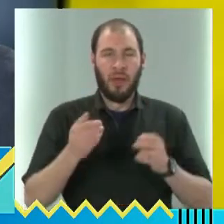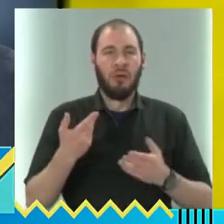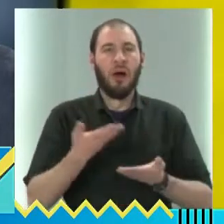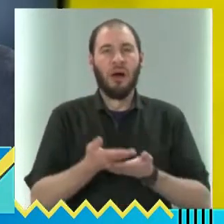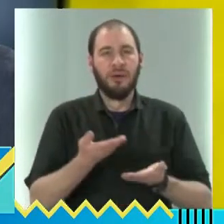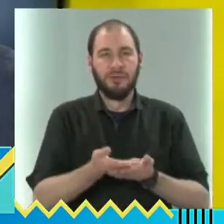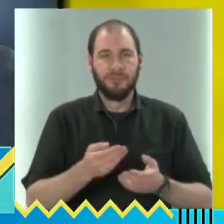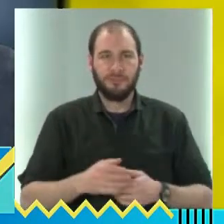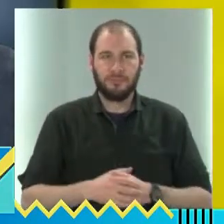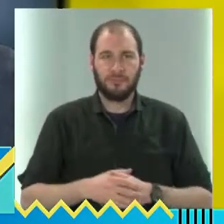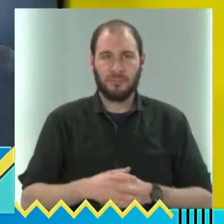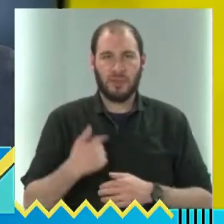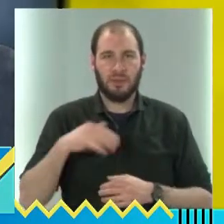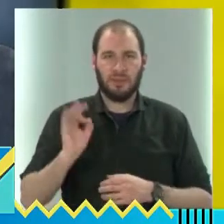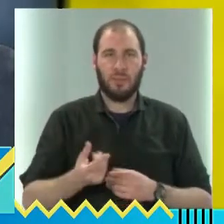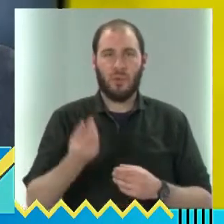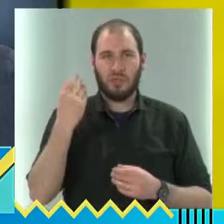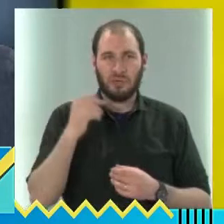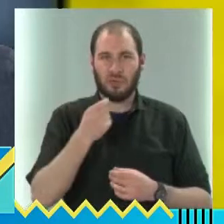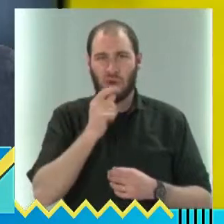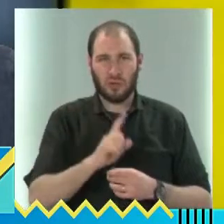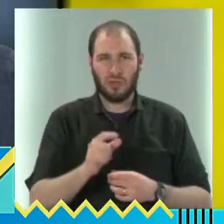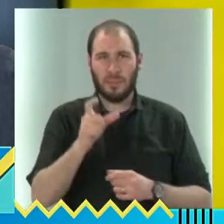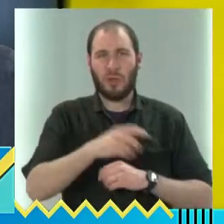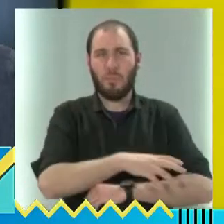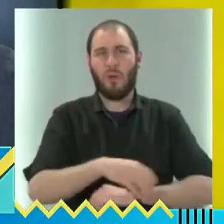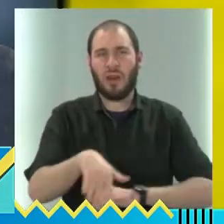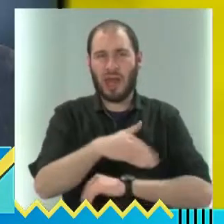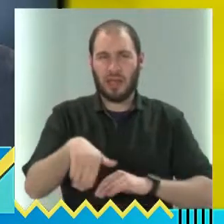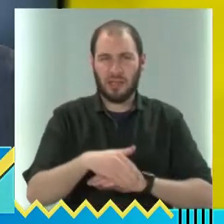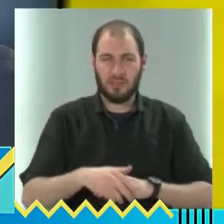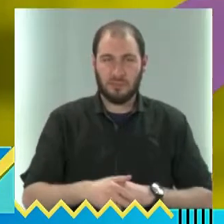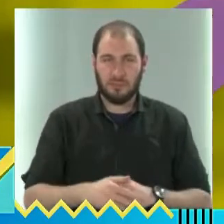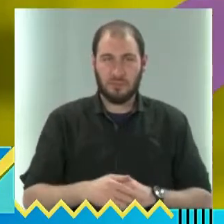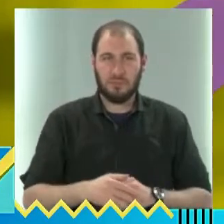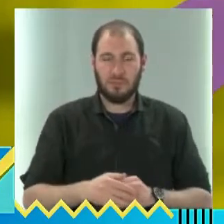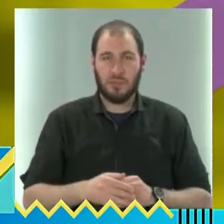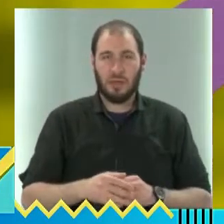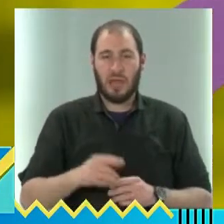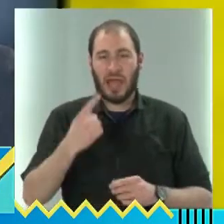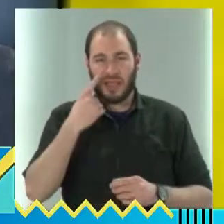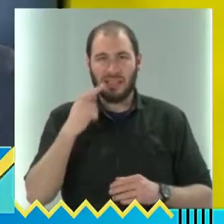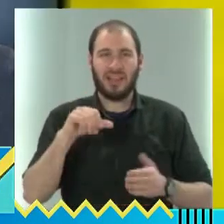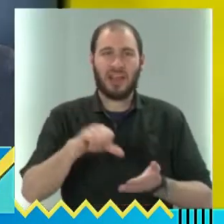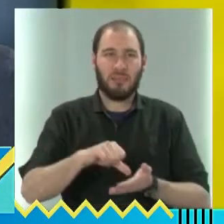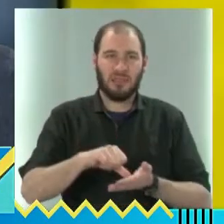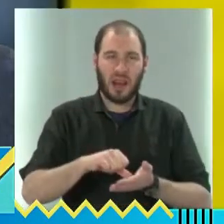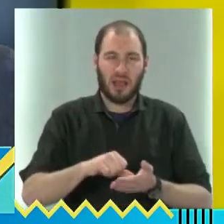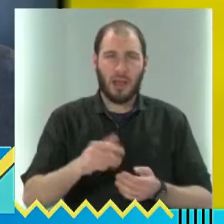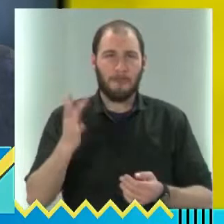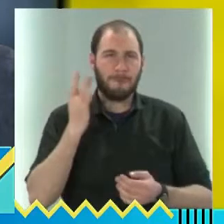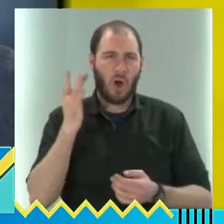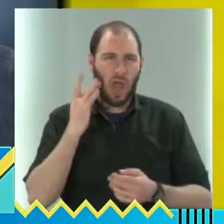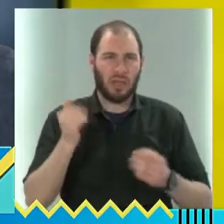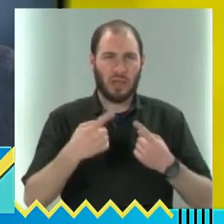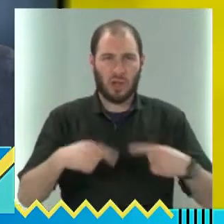mendicidad, yo sé que muchas veces no nos gusta tener pobres en la calle, sobre todo que a los intendentes de Capital les pueda molestar